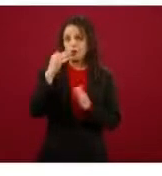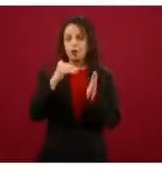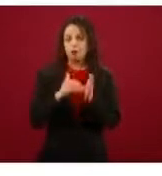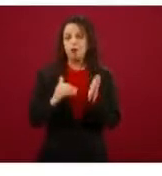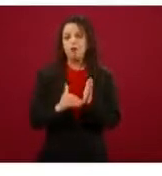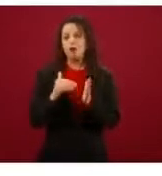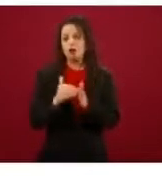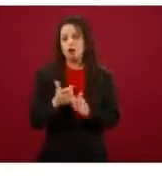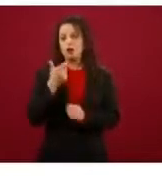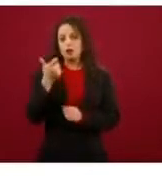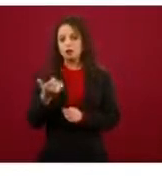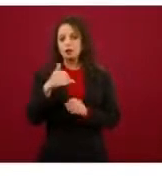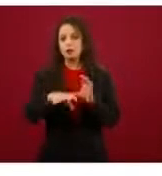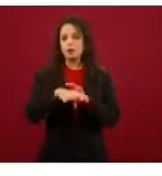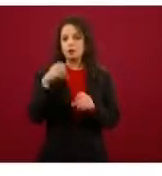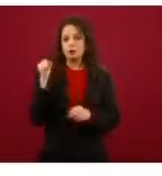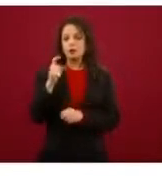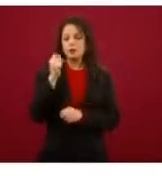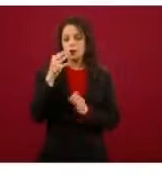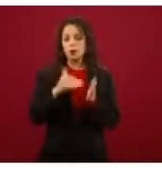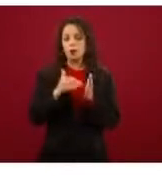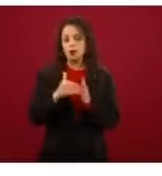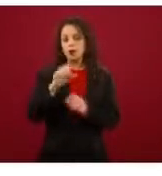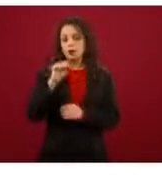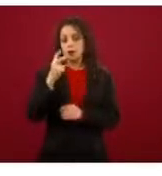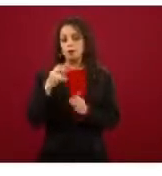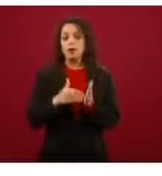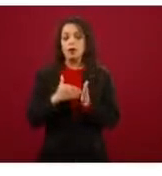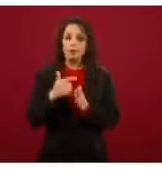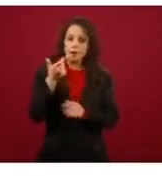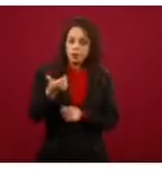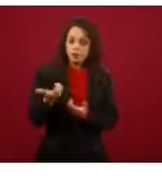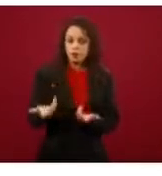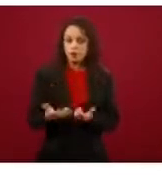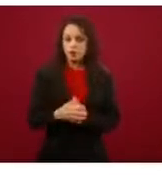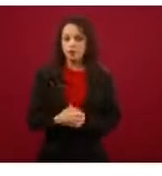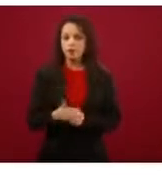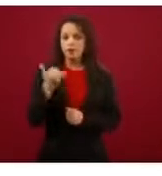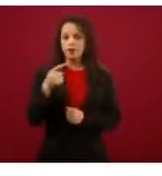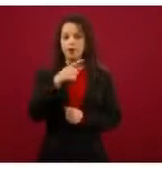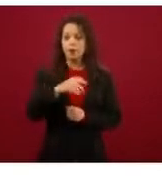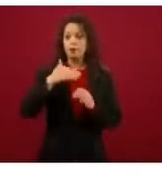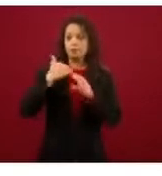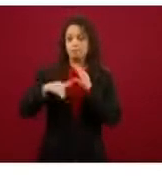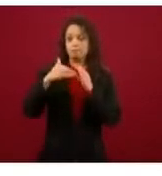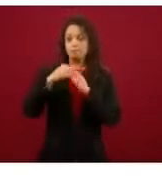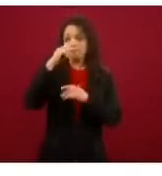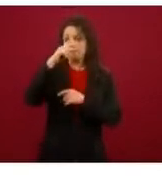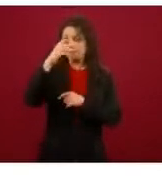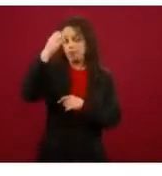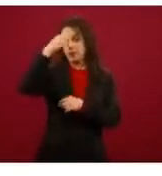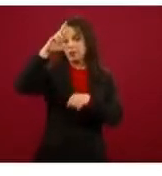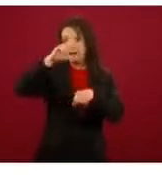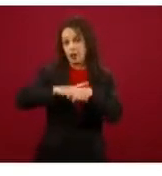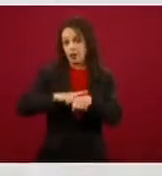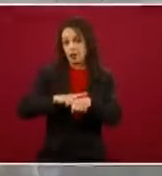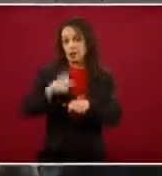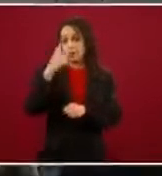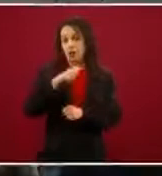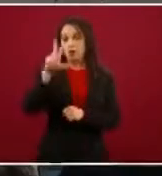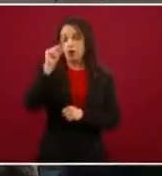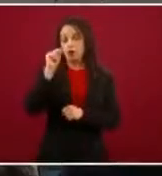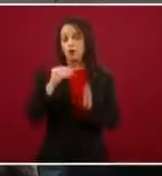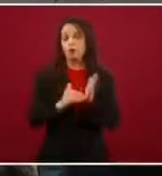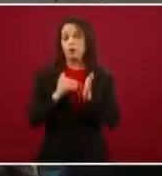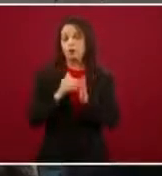24 mil millones de pesos, retiros por 24 mil 162 millones de pesos, además de envío de recursos al extranjero de por 180 millones de